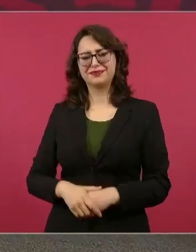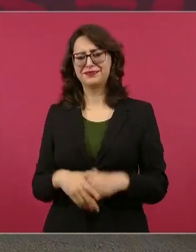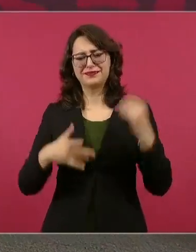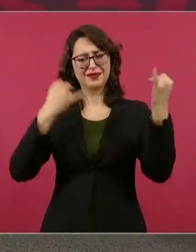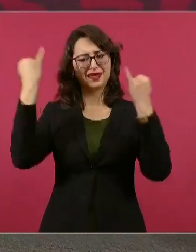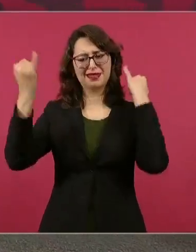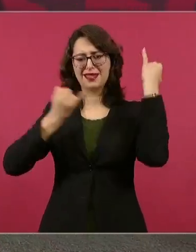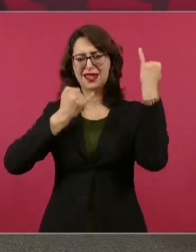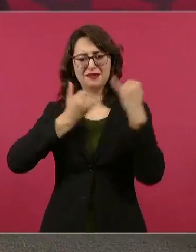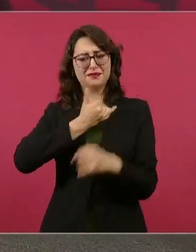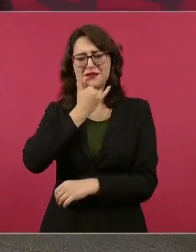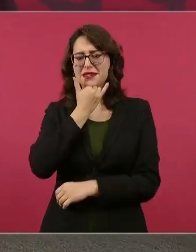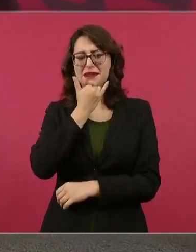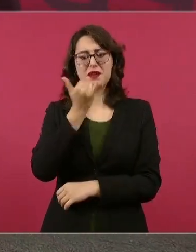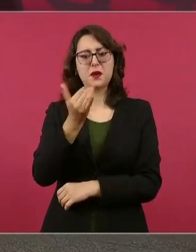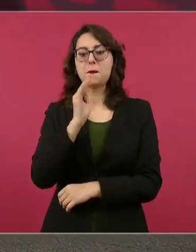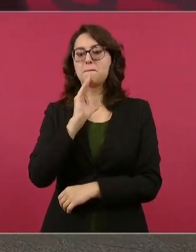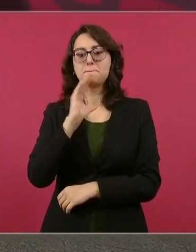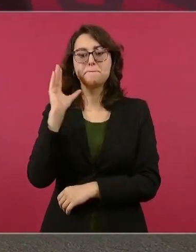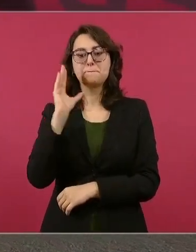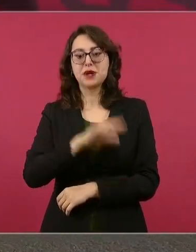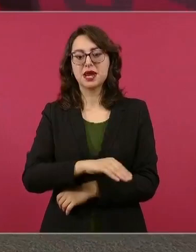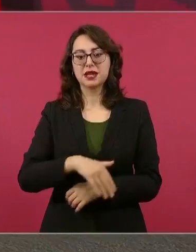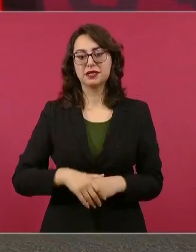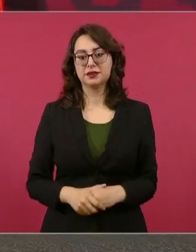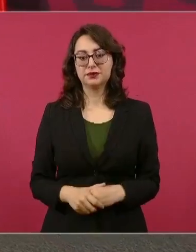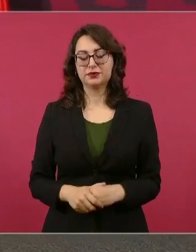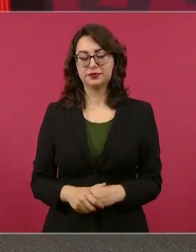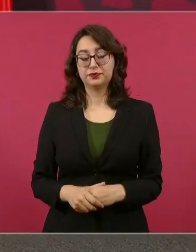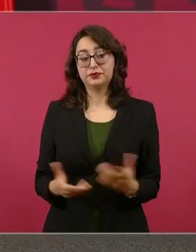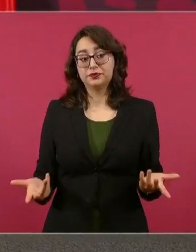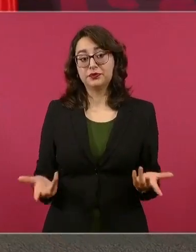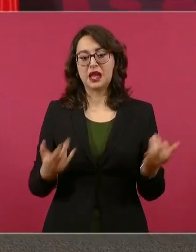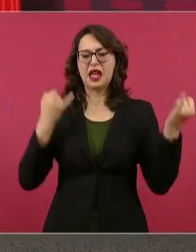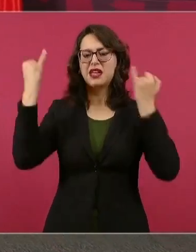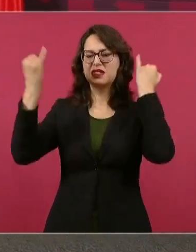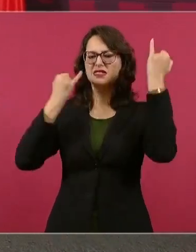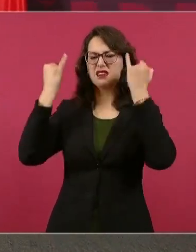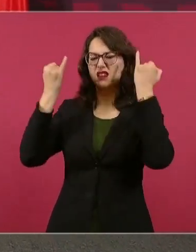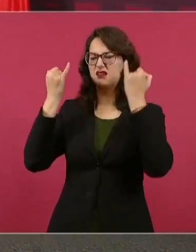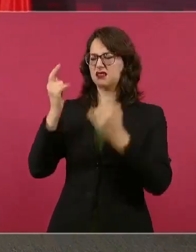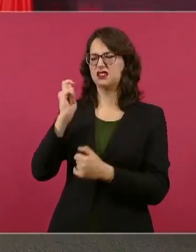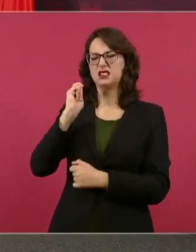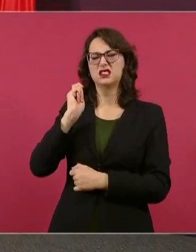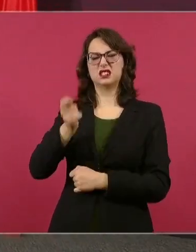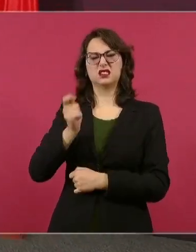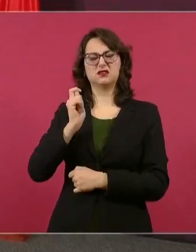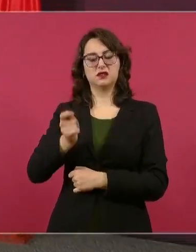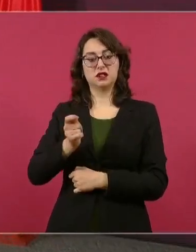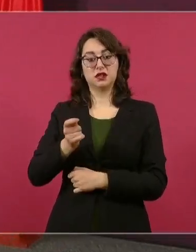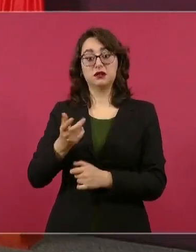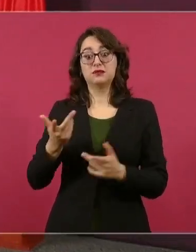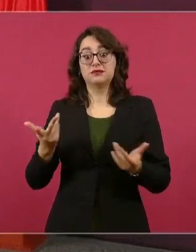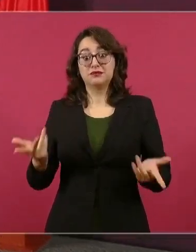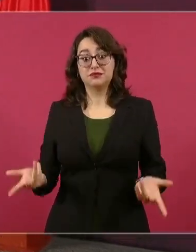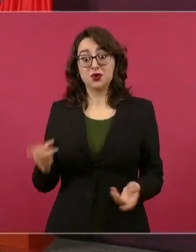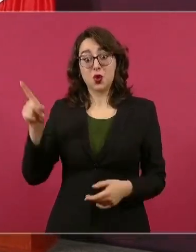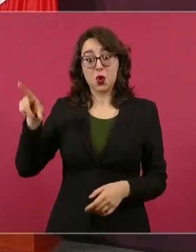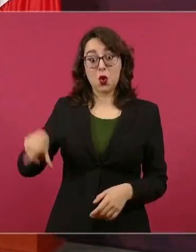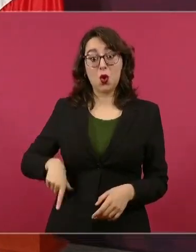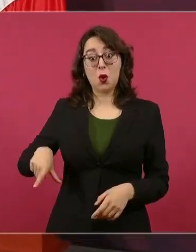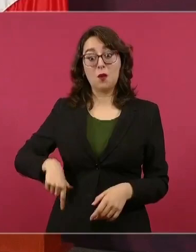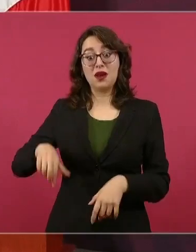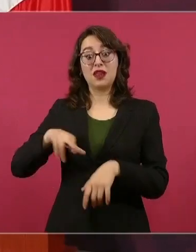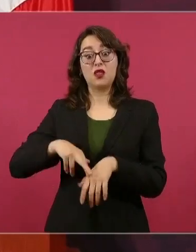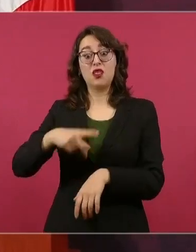porque lo que insinúan es de que debió meterse a la